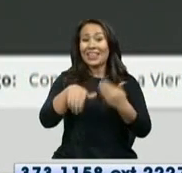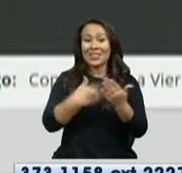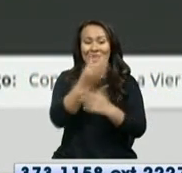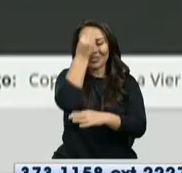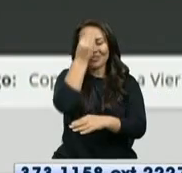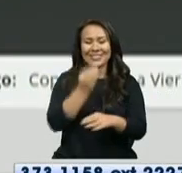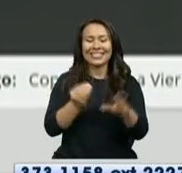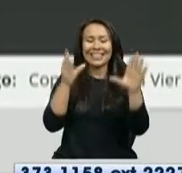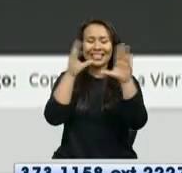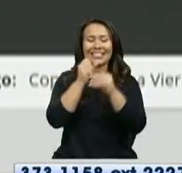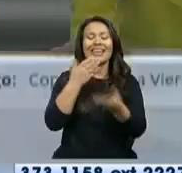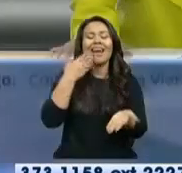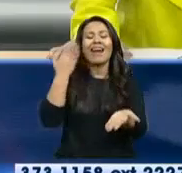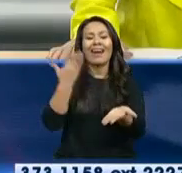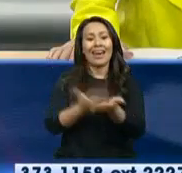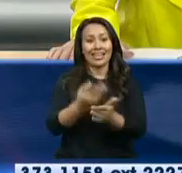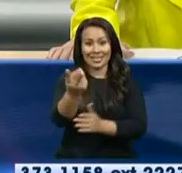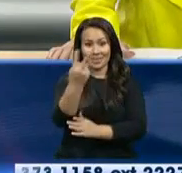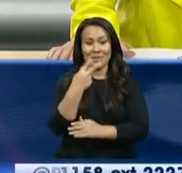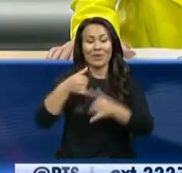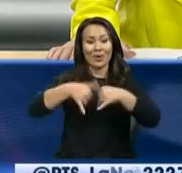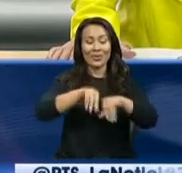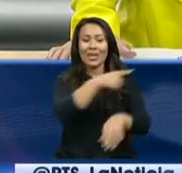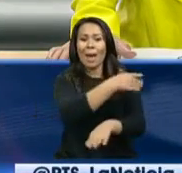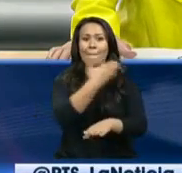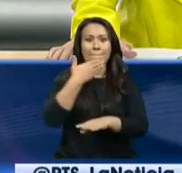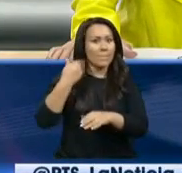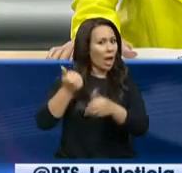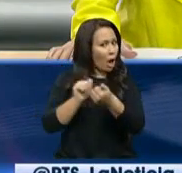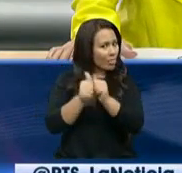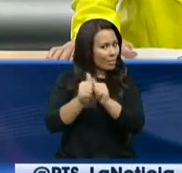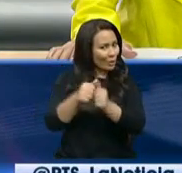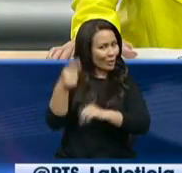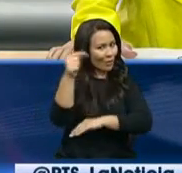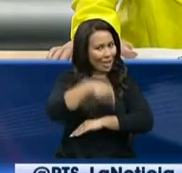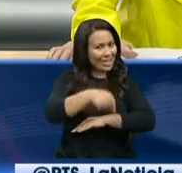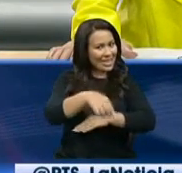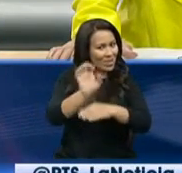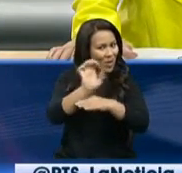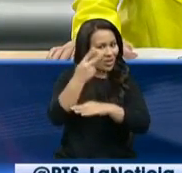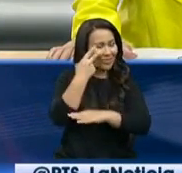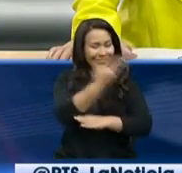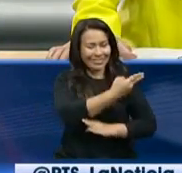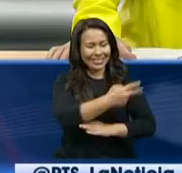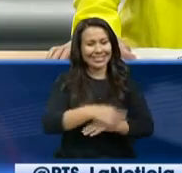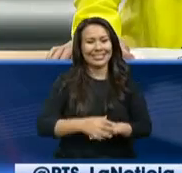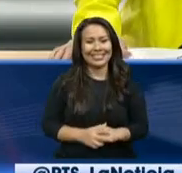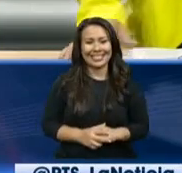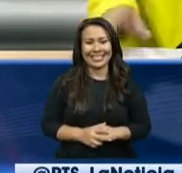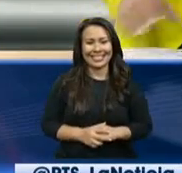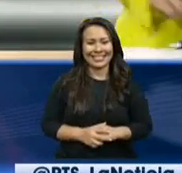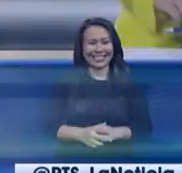gracias por permanecer en nuestra sintonía. A continuación, el mejor programa deportivo del país, Copa. Buenas noches.